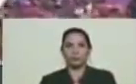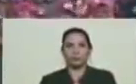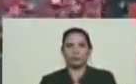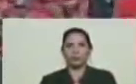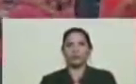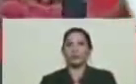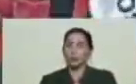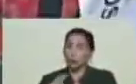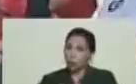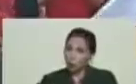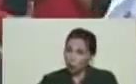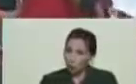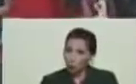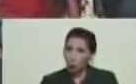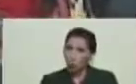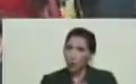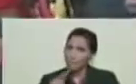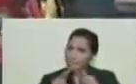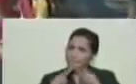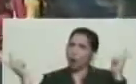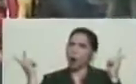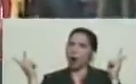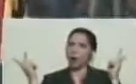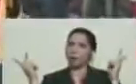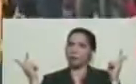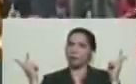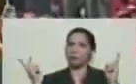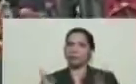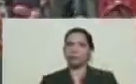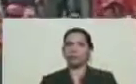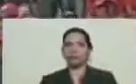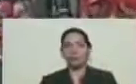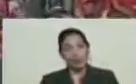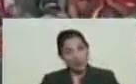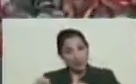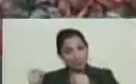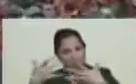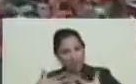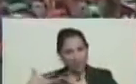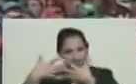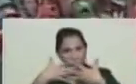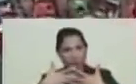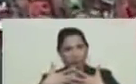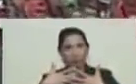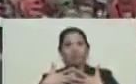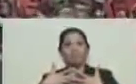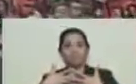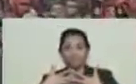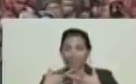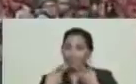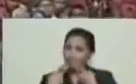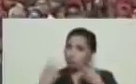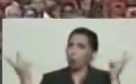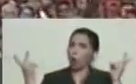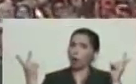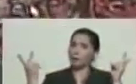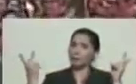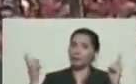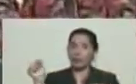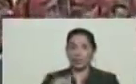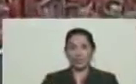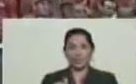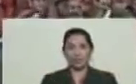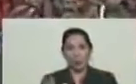Finalmente, nosotros tenemos que enviarle un mensaje desde aquí al imperialismo. Tenemos que enviarle un mensaje desde aquí a la